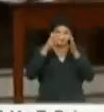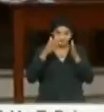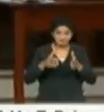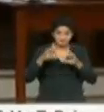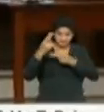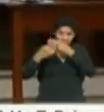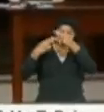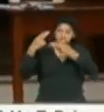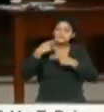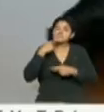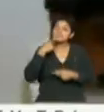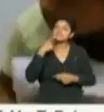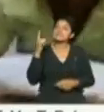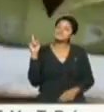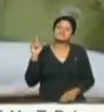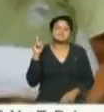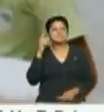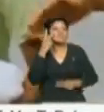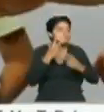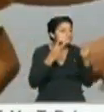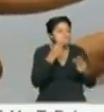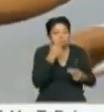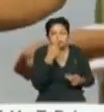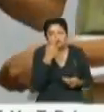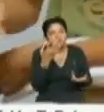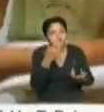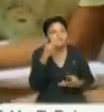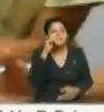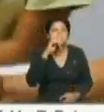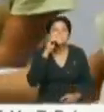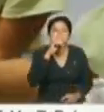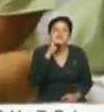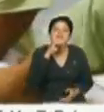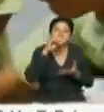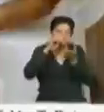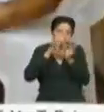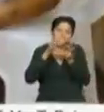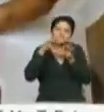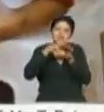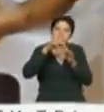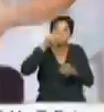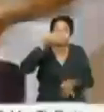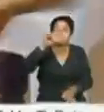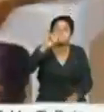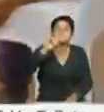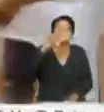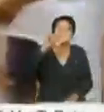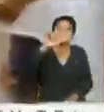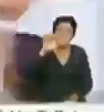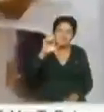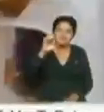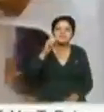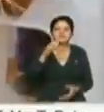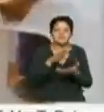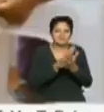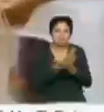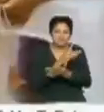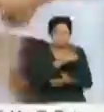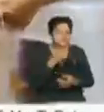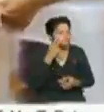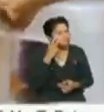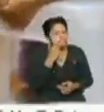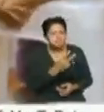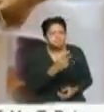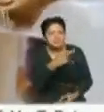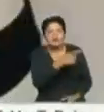un recorrido por el Centro de Formación Artesanal de la comuna Pile, ubicada en el Cantón Montecristi de la provincia de Manabí. Allí se